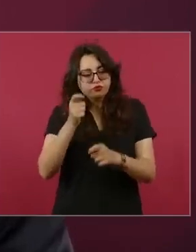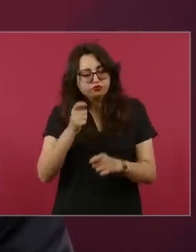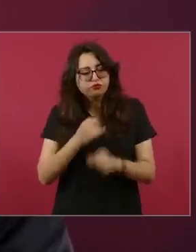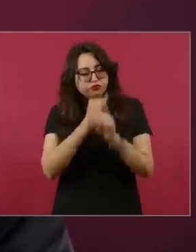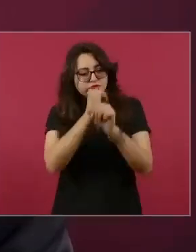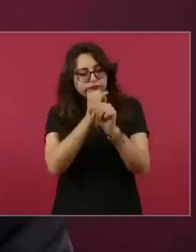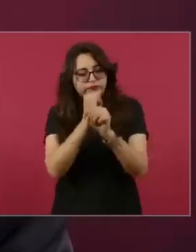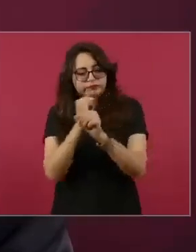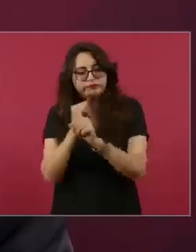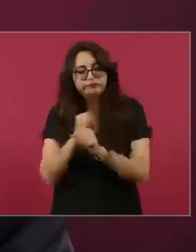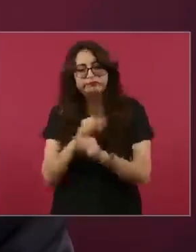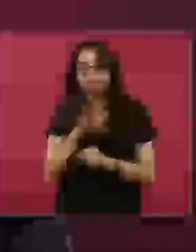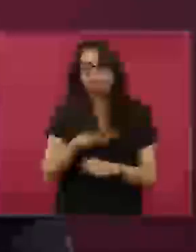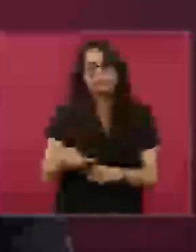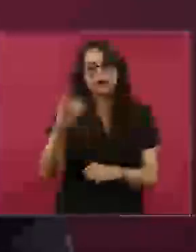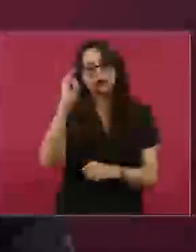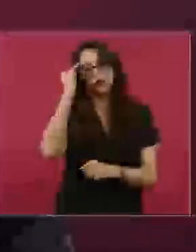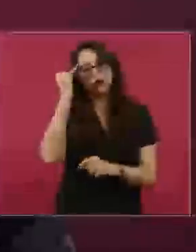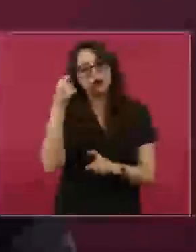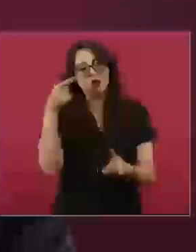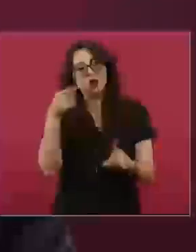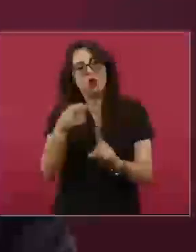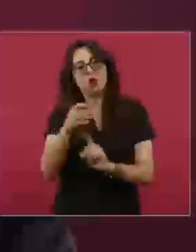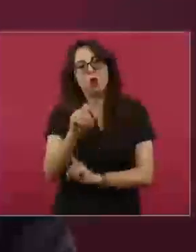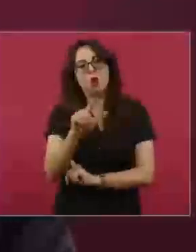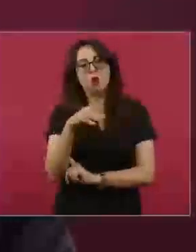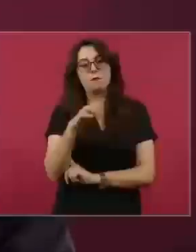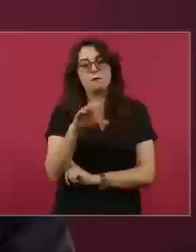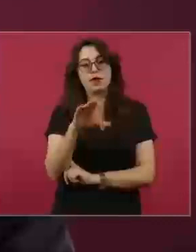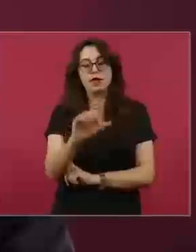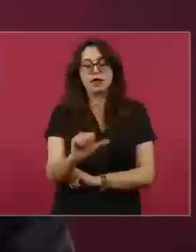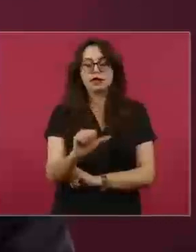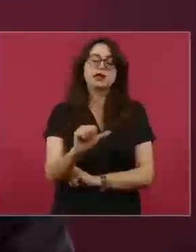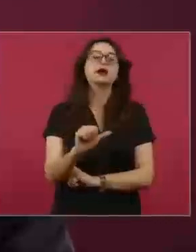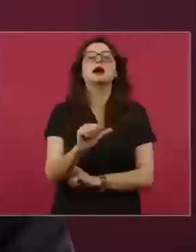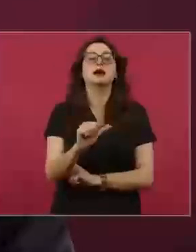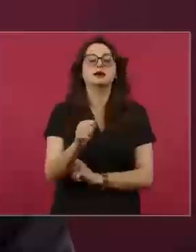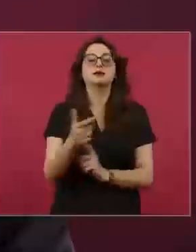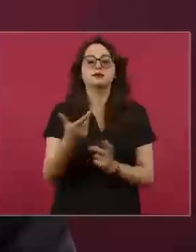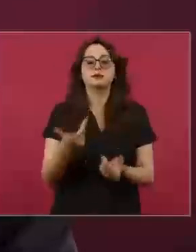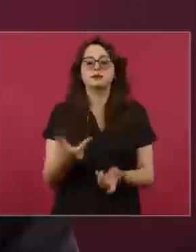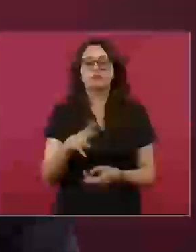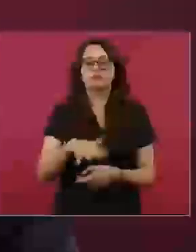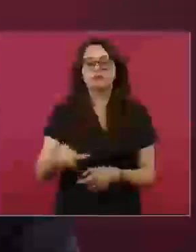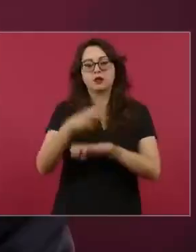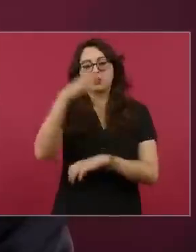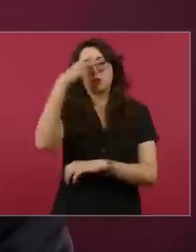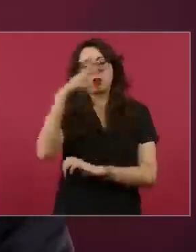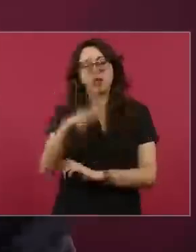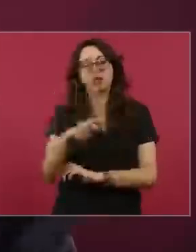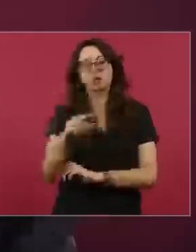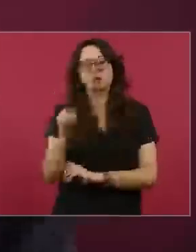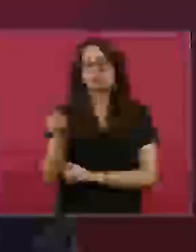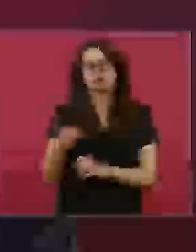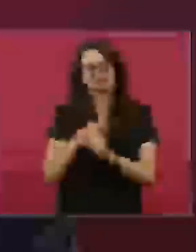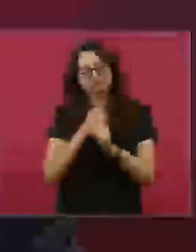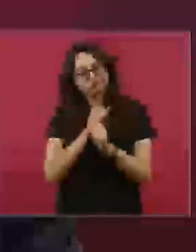las culturas olmecas y particularmente la de Chacalcingo, en el estado de Morelos. Se